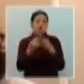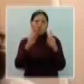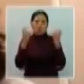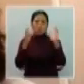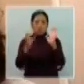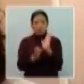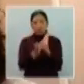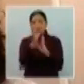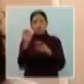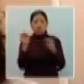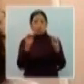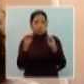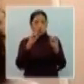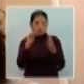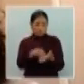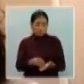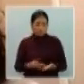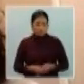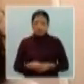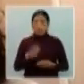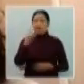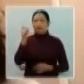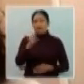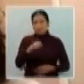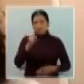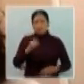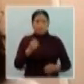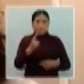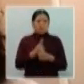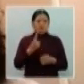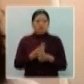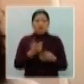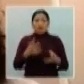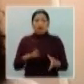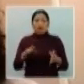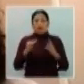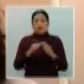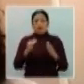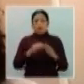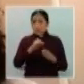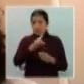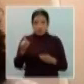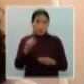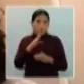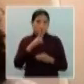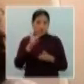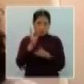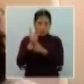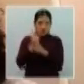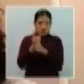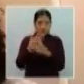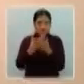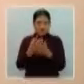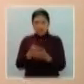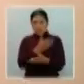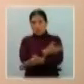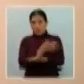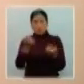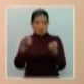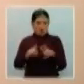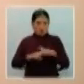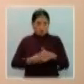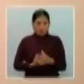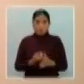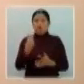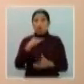censo. Sí, claro que sí. Es como usted bien lo ha dicho a un principio, Iván,